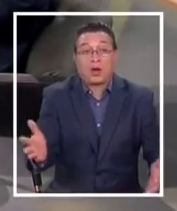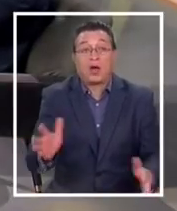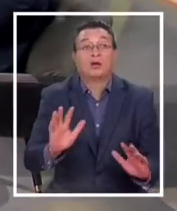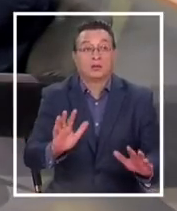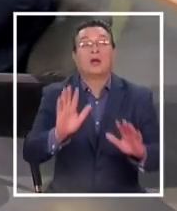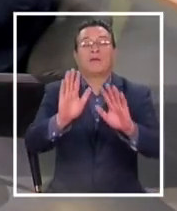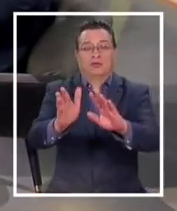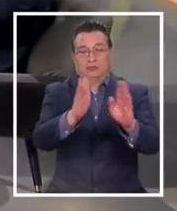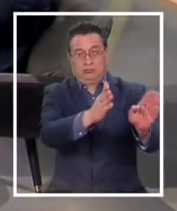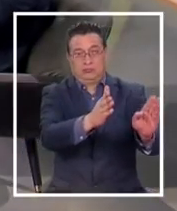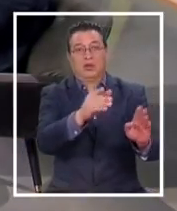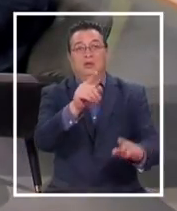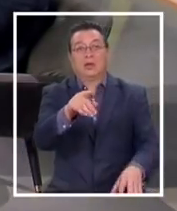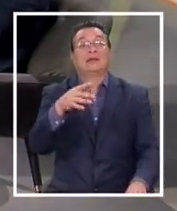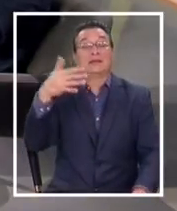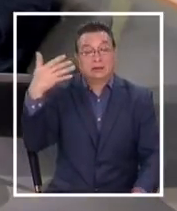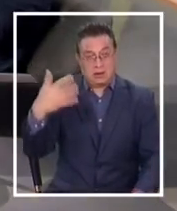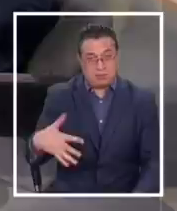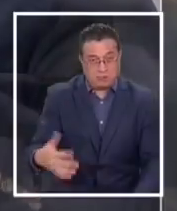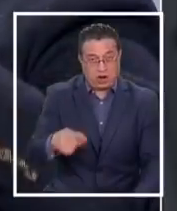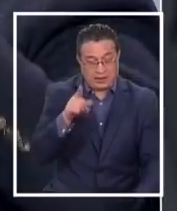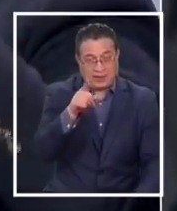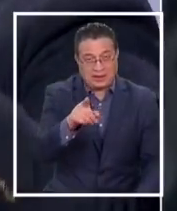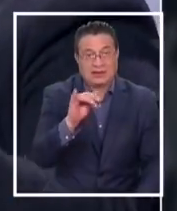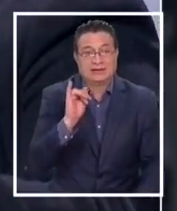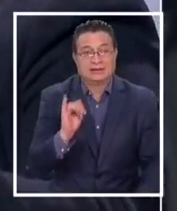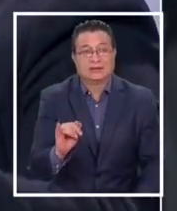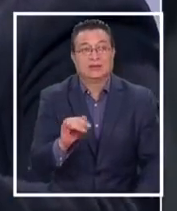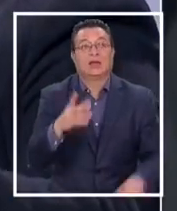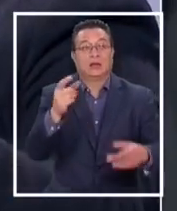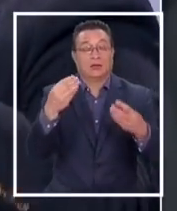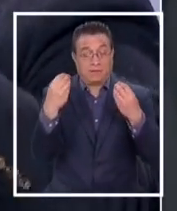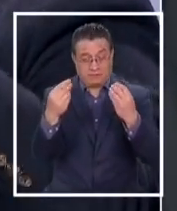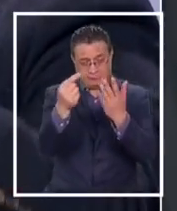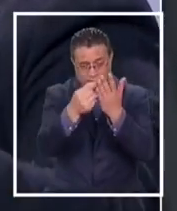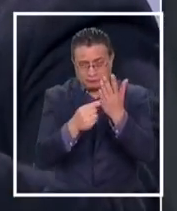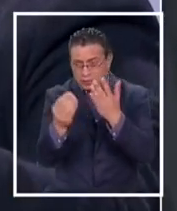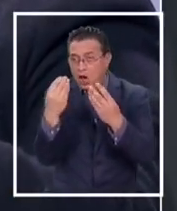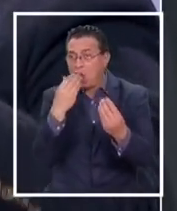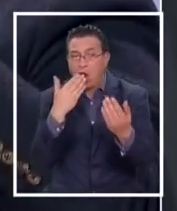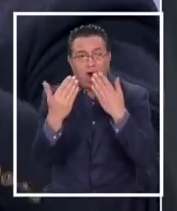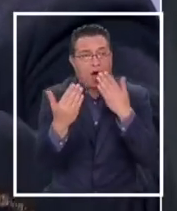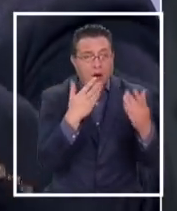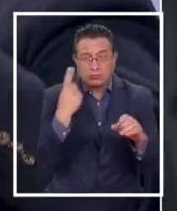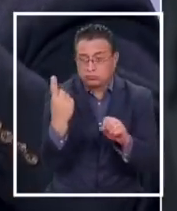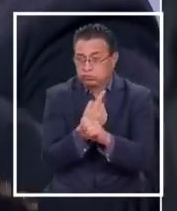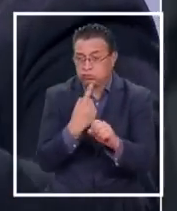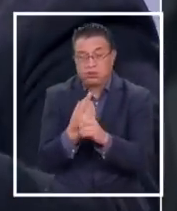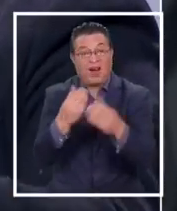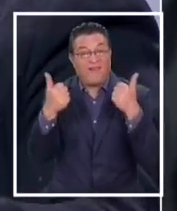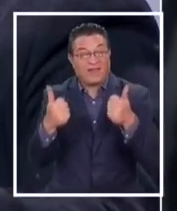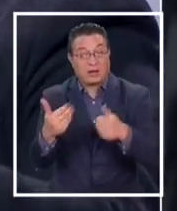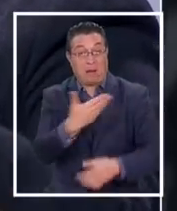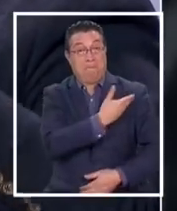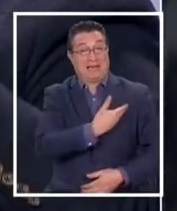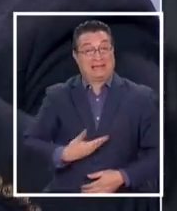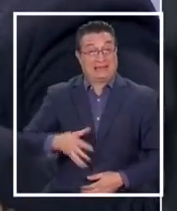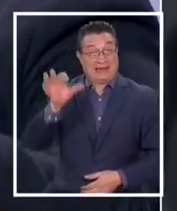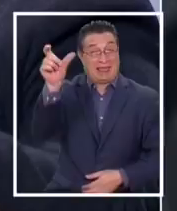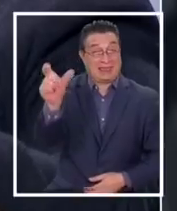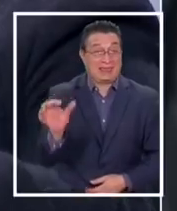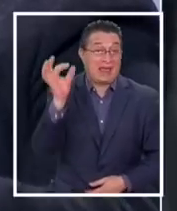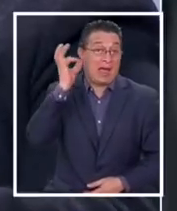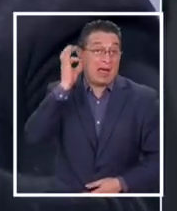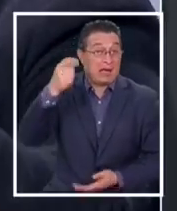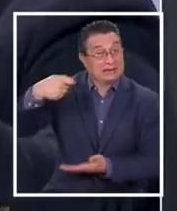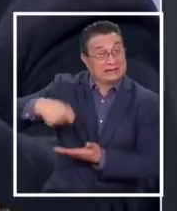que es importante, creo que es importante para el éxito de esta conversación, que tal como la Presidenta del Senado